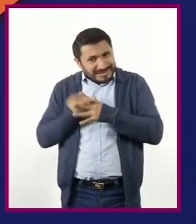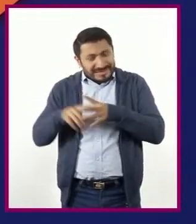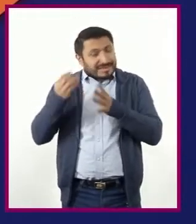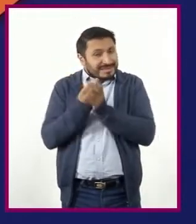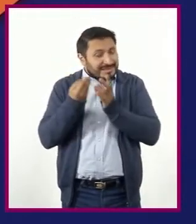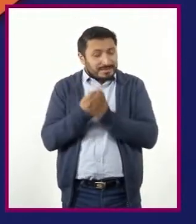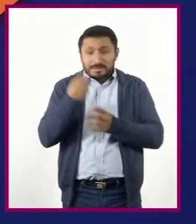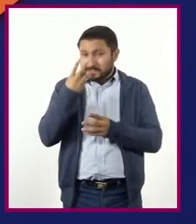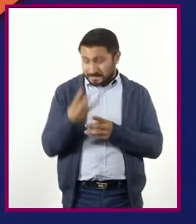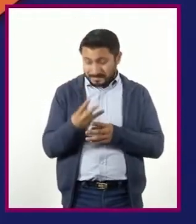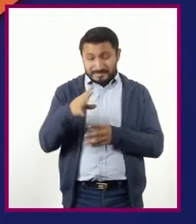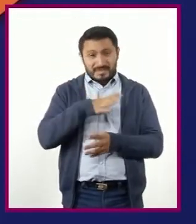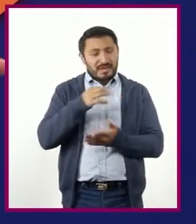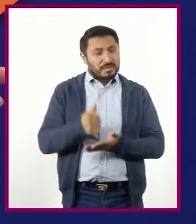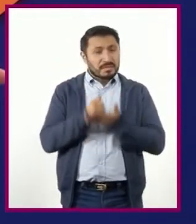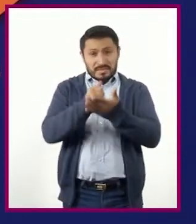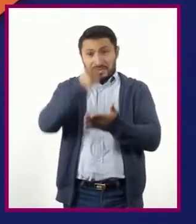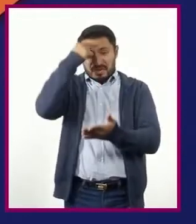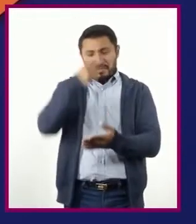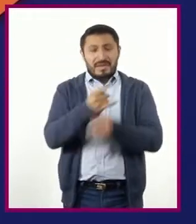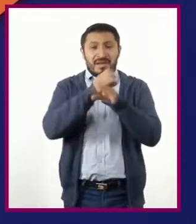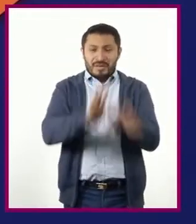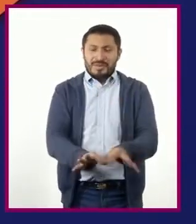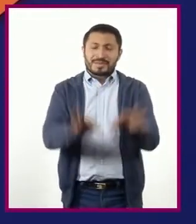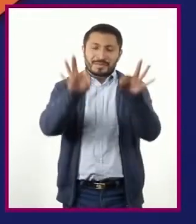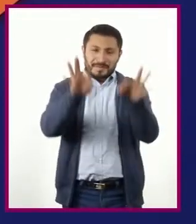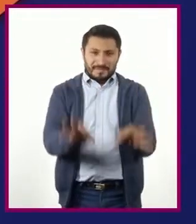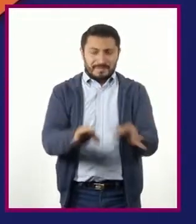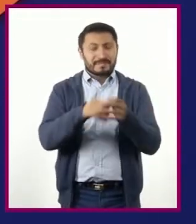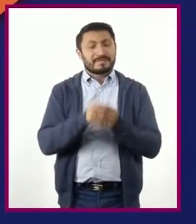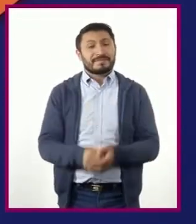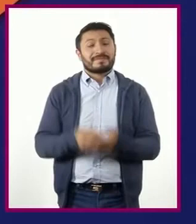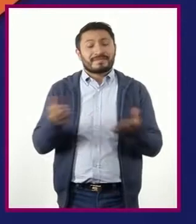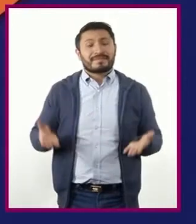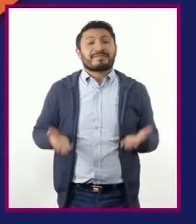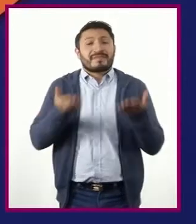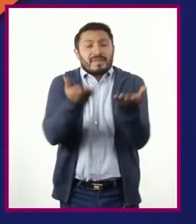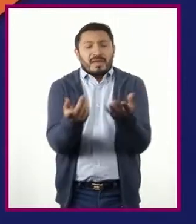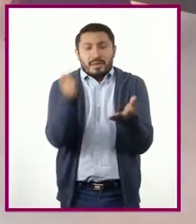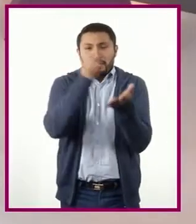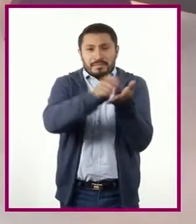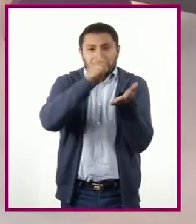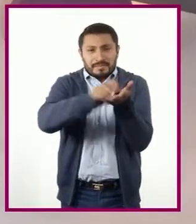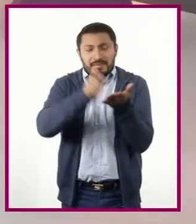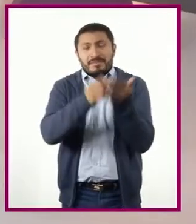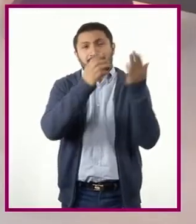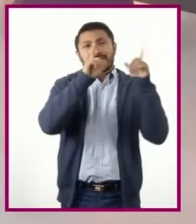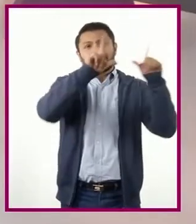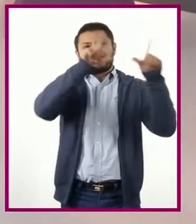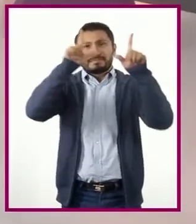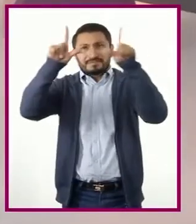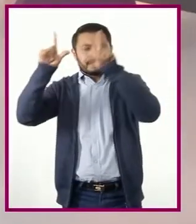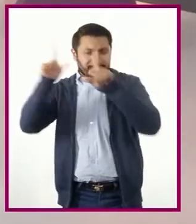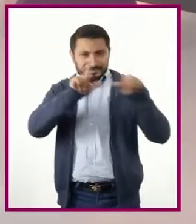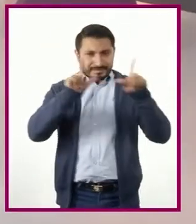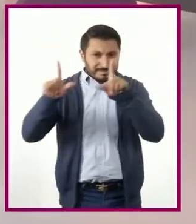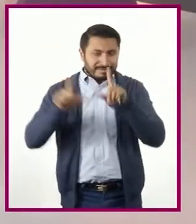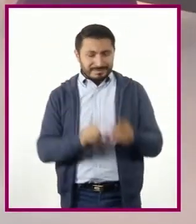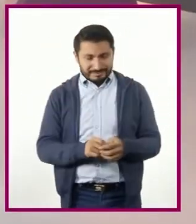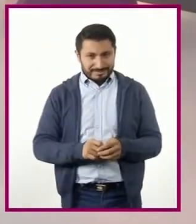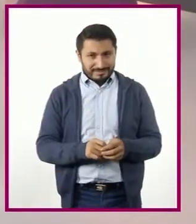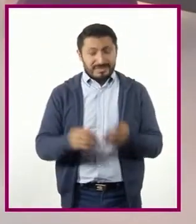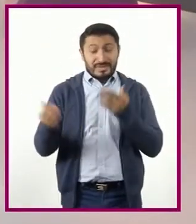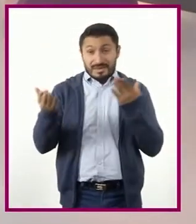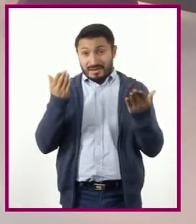sesión son de gran ayuda para reunir información. Vayámosla integrando a nuestra tabla comparativa. Es